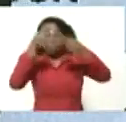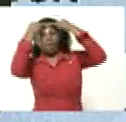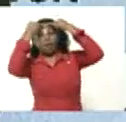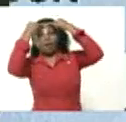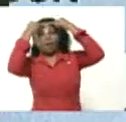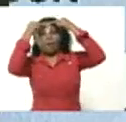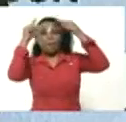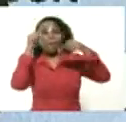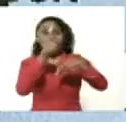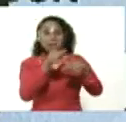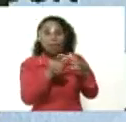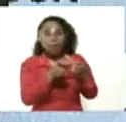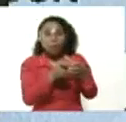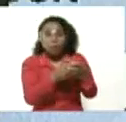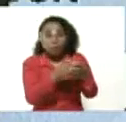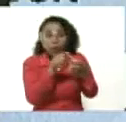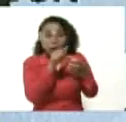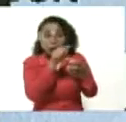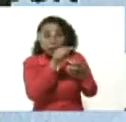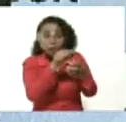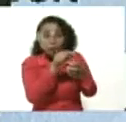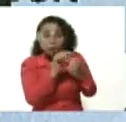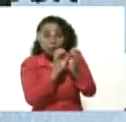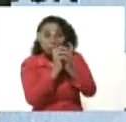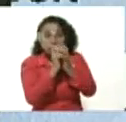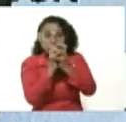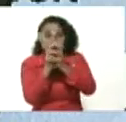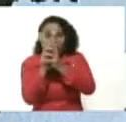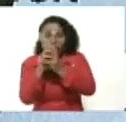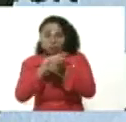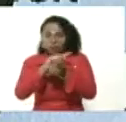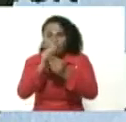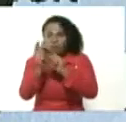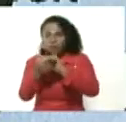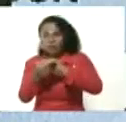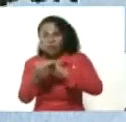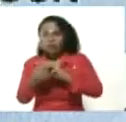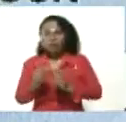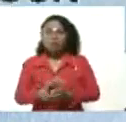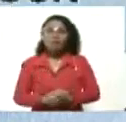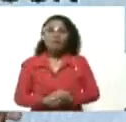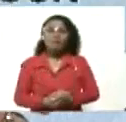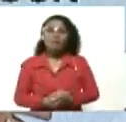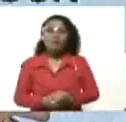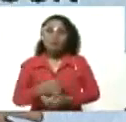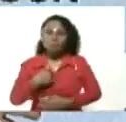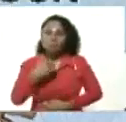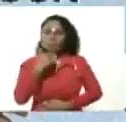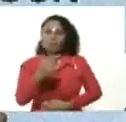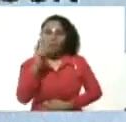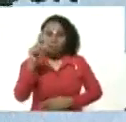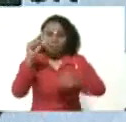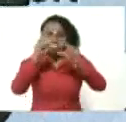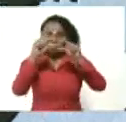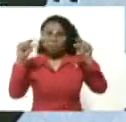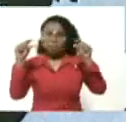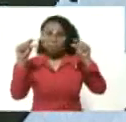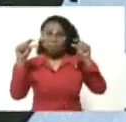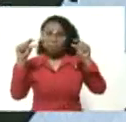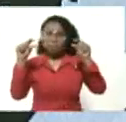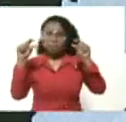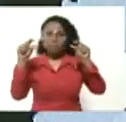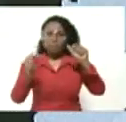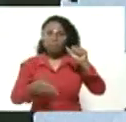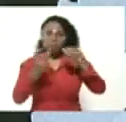que esas minorías consistentes den una vuelta más de tuerca. Si me permiten una cita académica